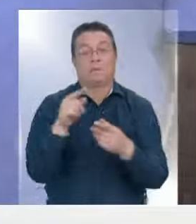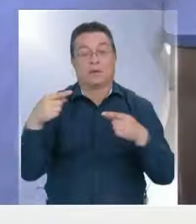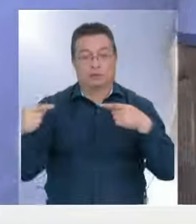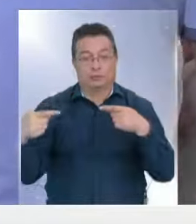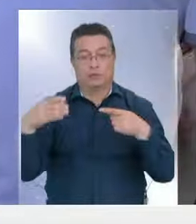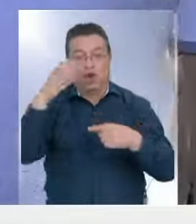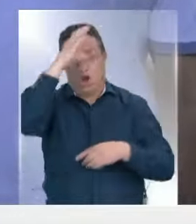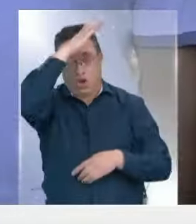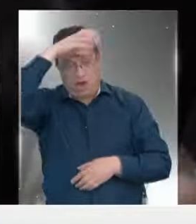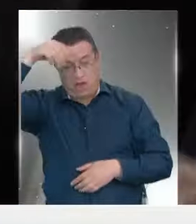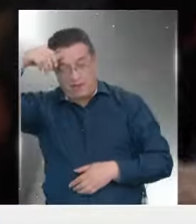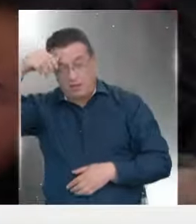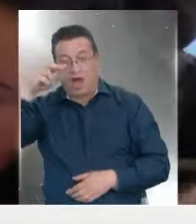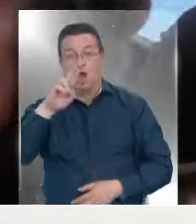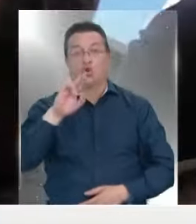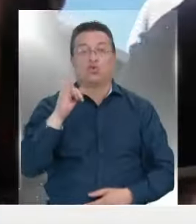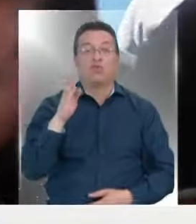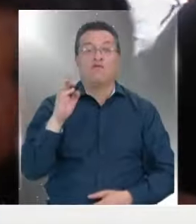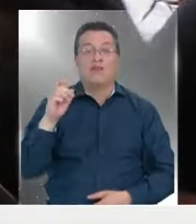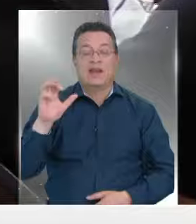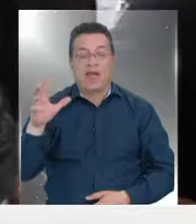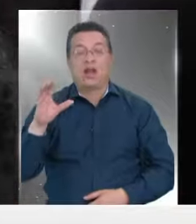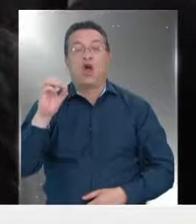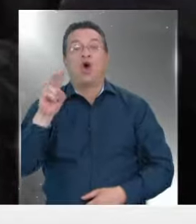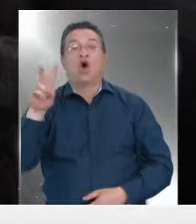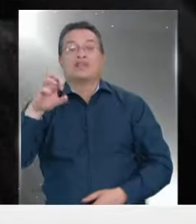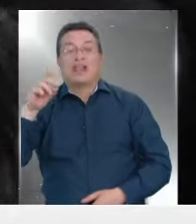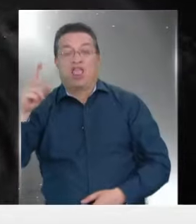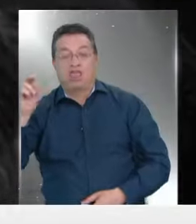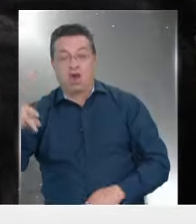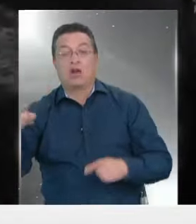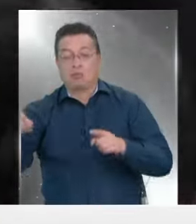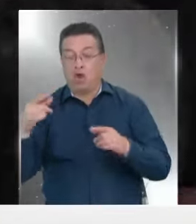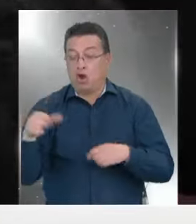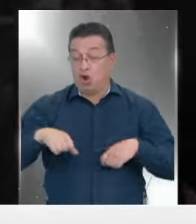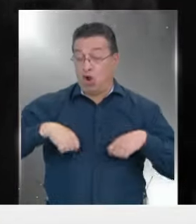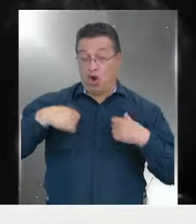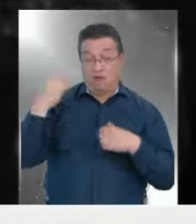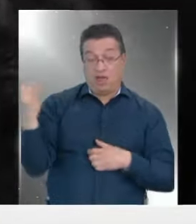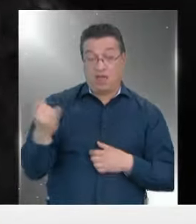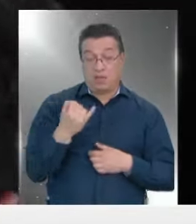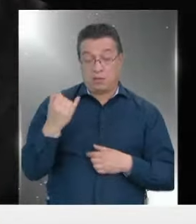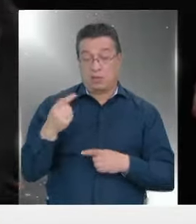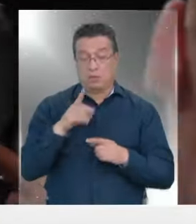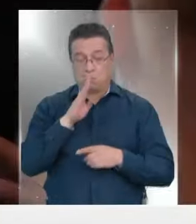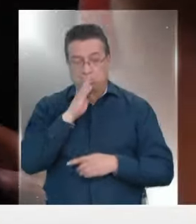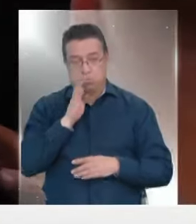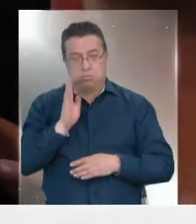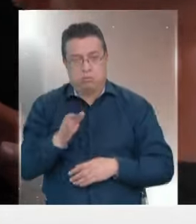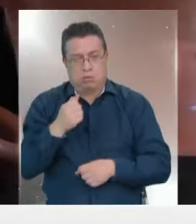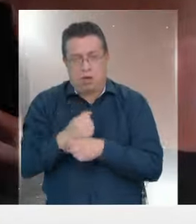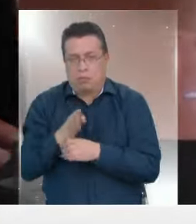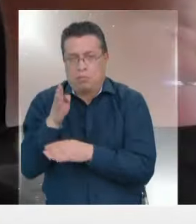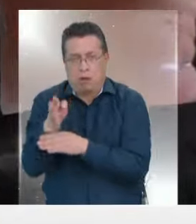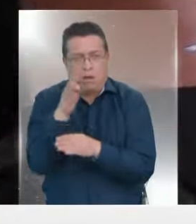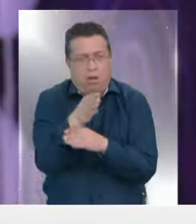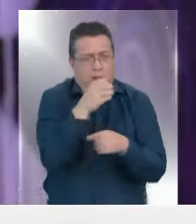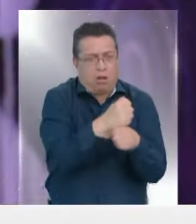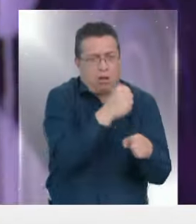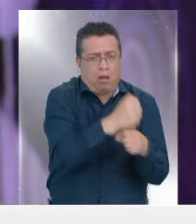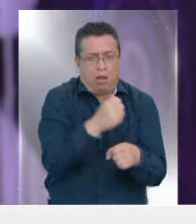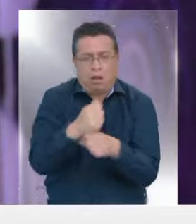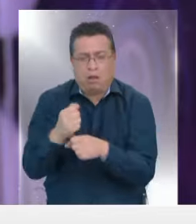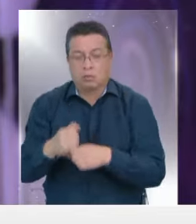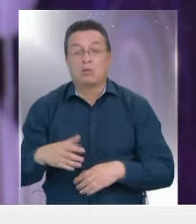Codina, Rubilar y Osandón parecía opacar el trabajo que el joven independiente estaba realizando en las calles de la comuna. Que es